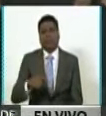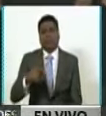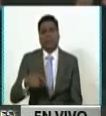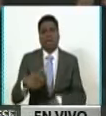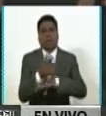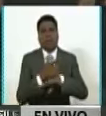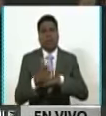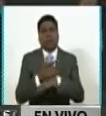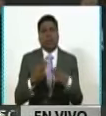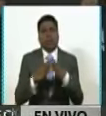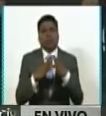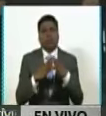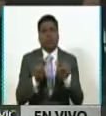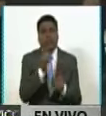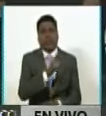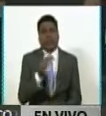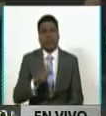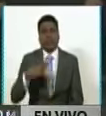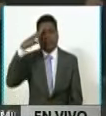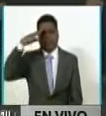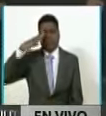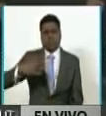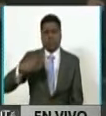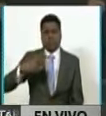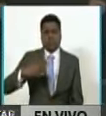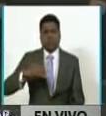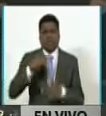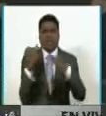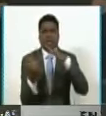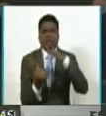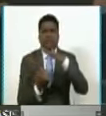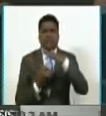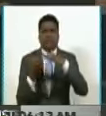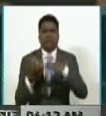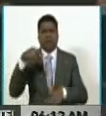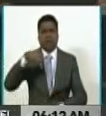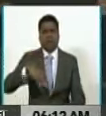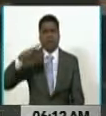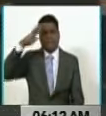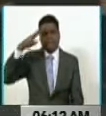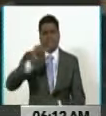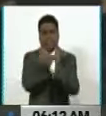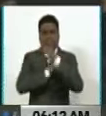oficiales generales y aspirantes de la institución castrense aquí presente.